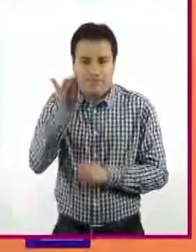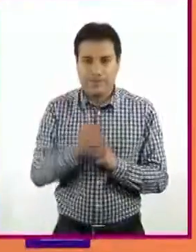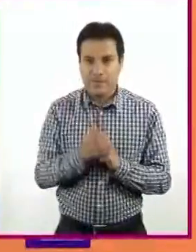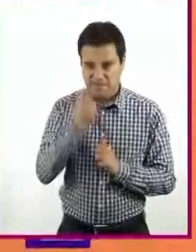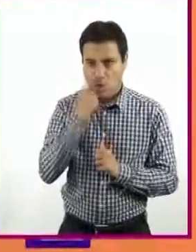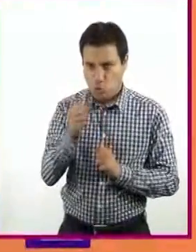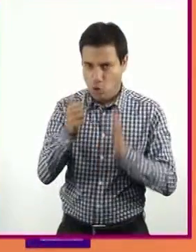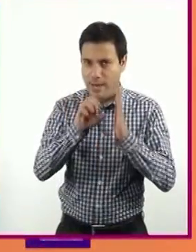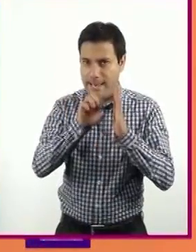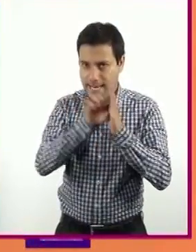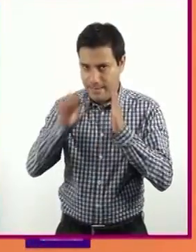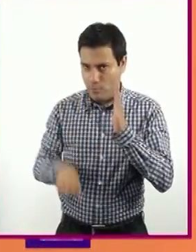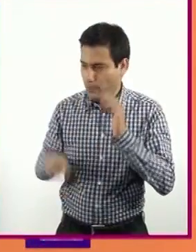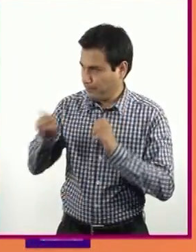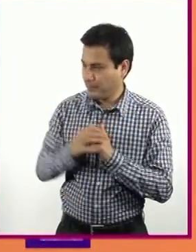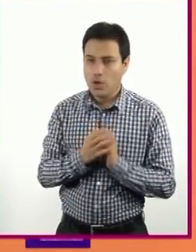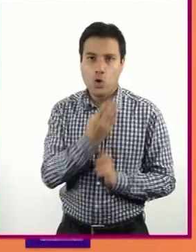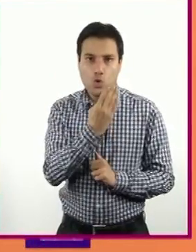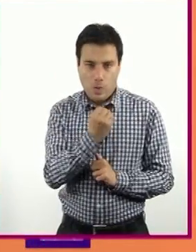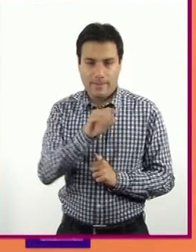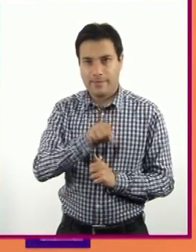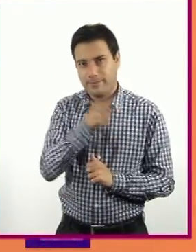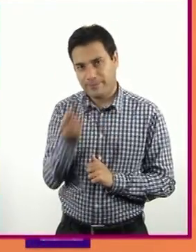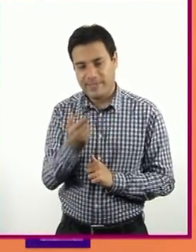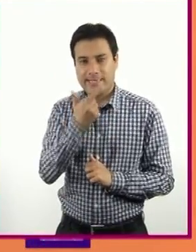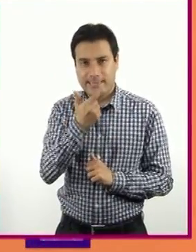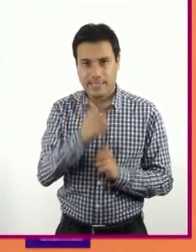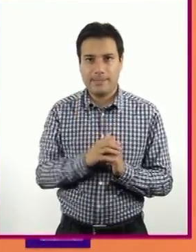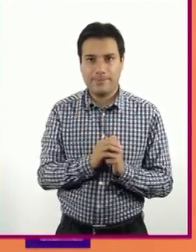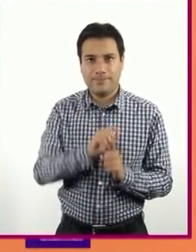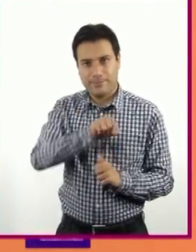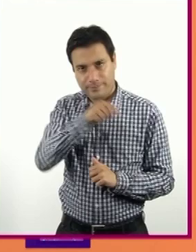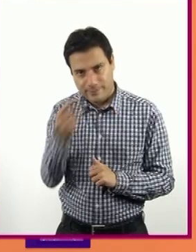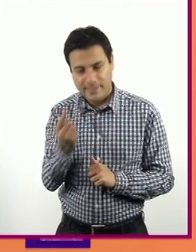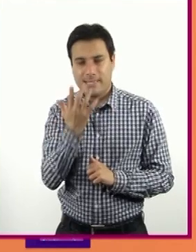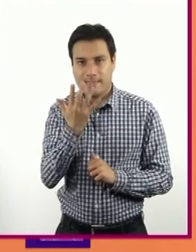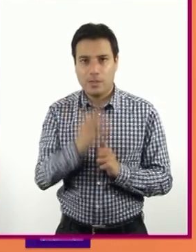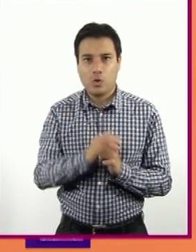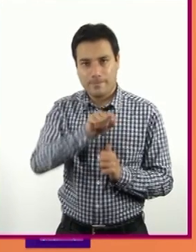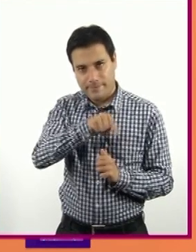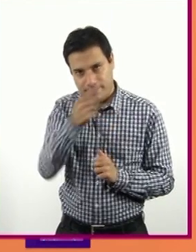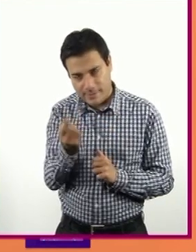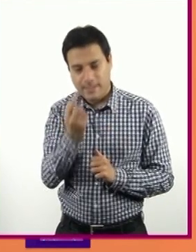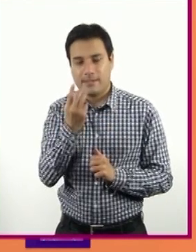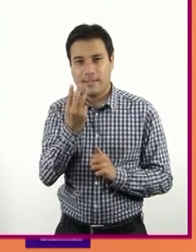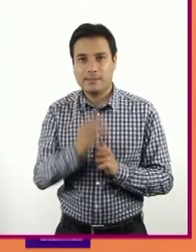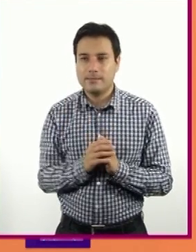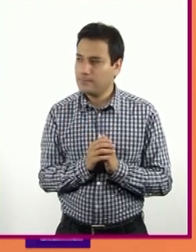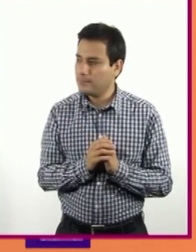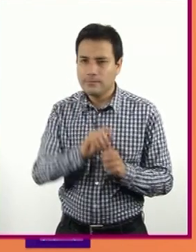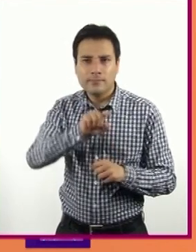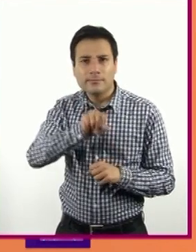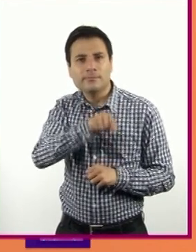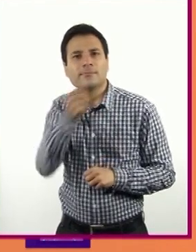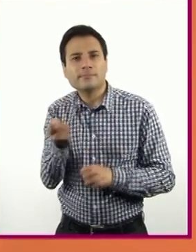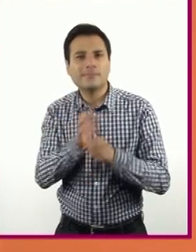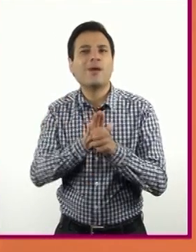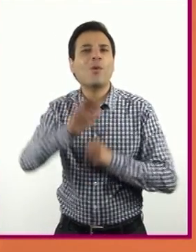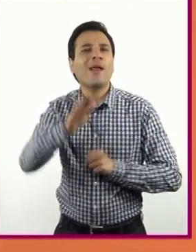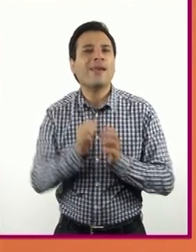la sucesión 9, 7, 5, 3, ¿cuál número